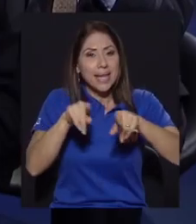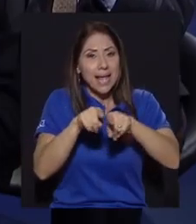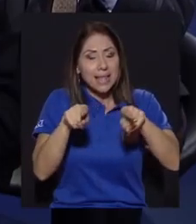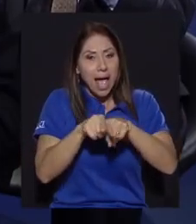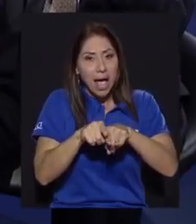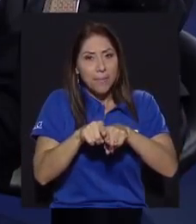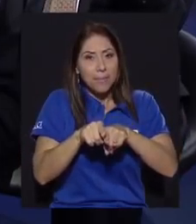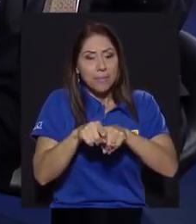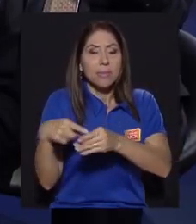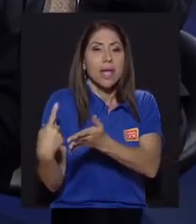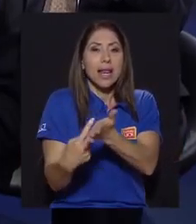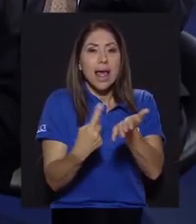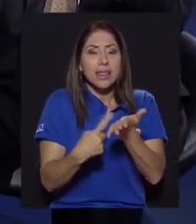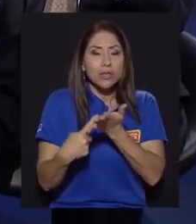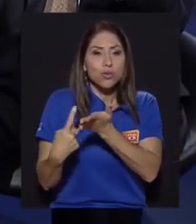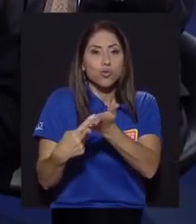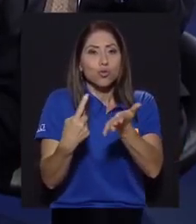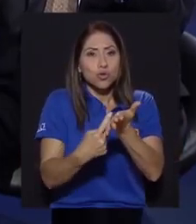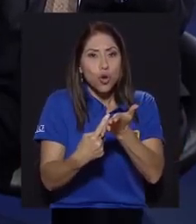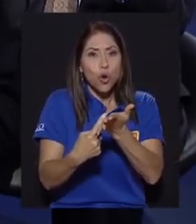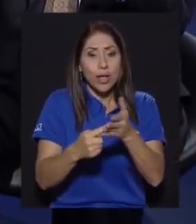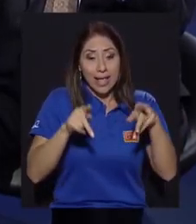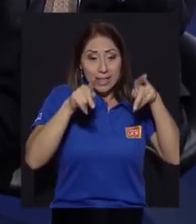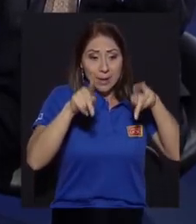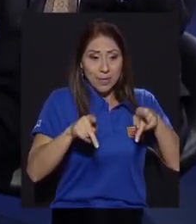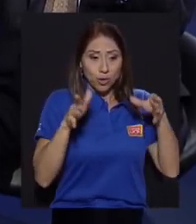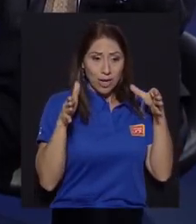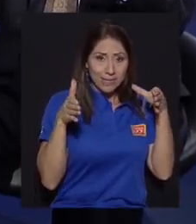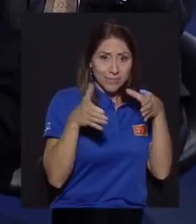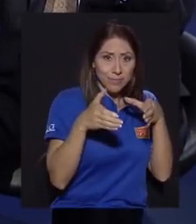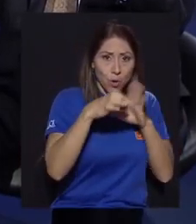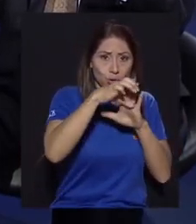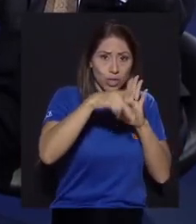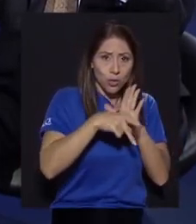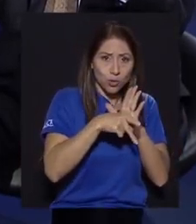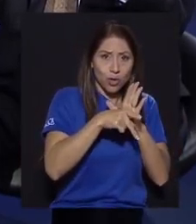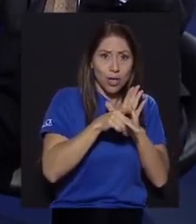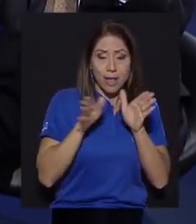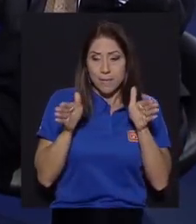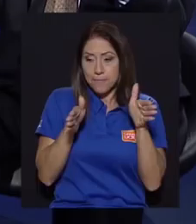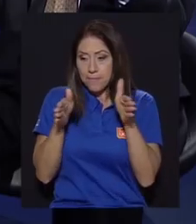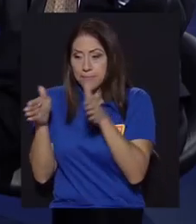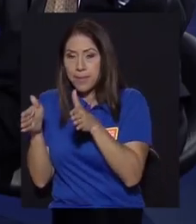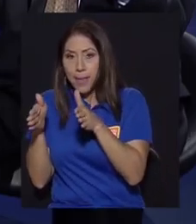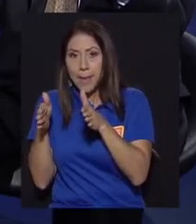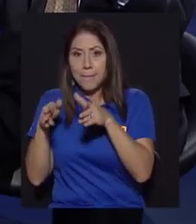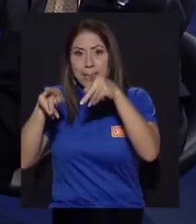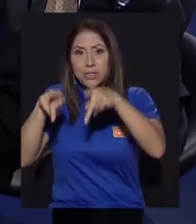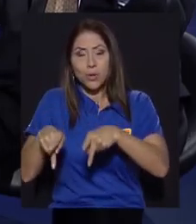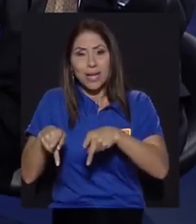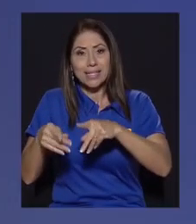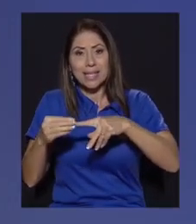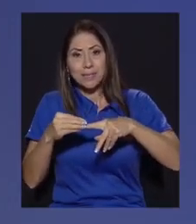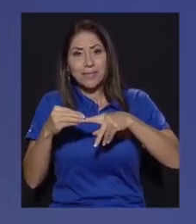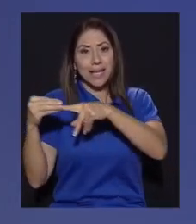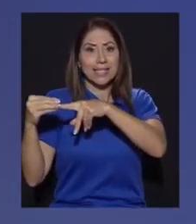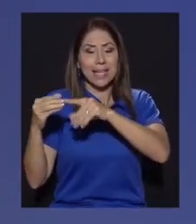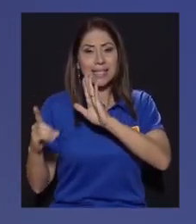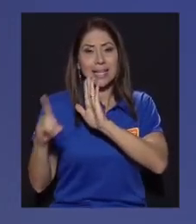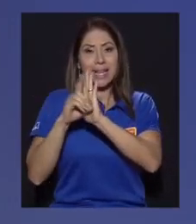discusión entre los constitucionalistas y los especialistas en el derecho internacional de los derechos humanos